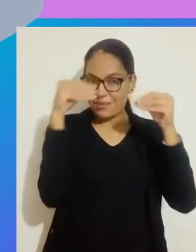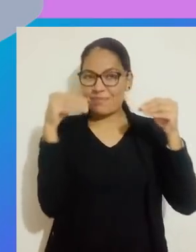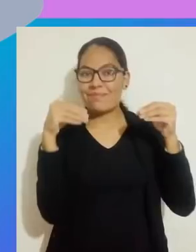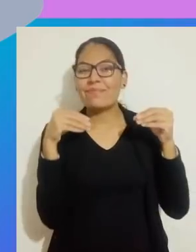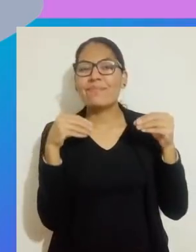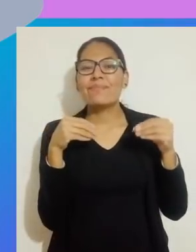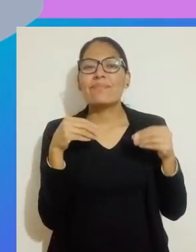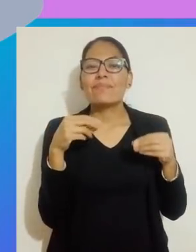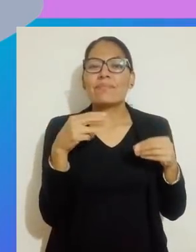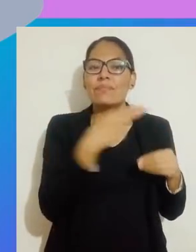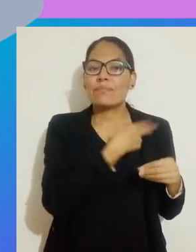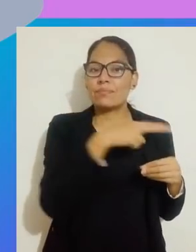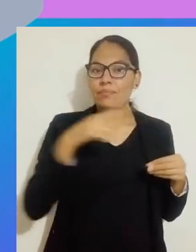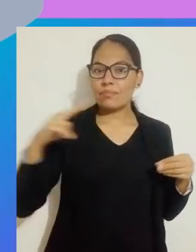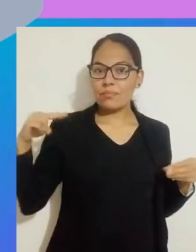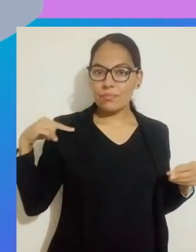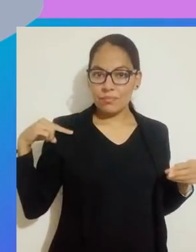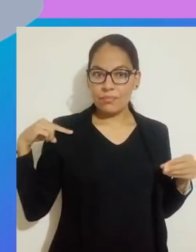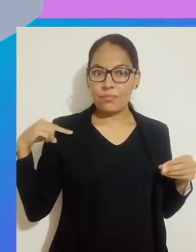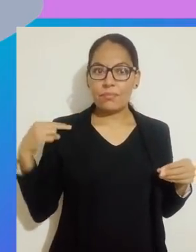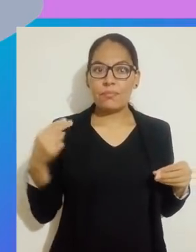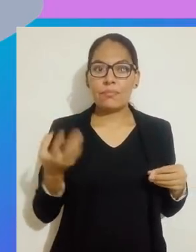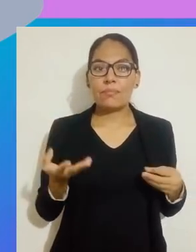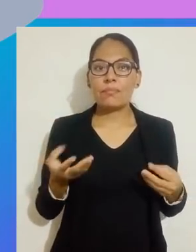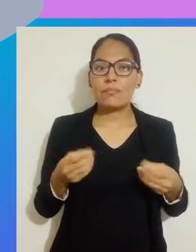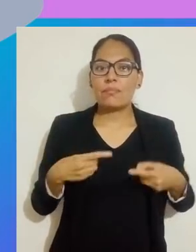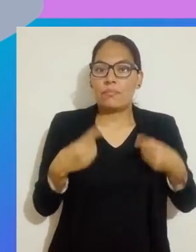oportunidad de accesar al aprendizaje.